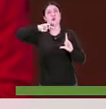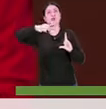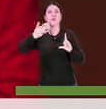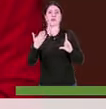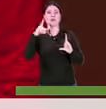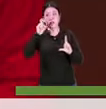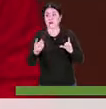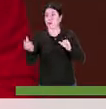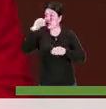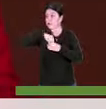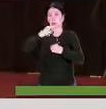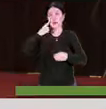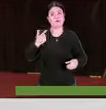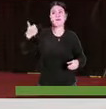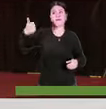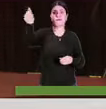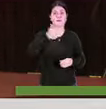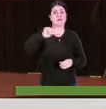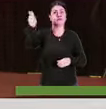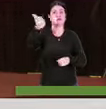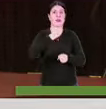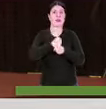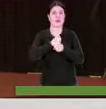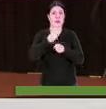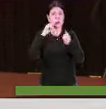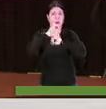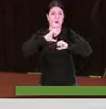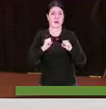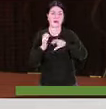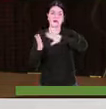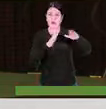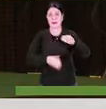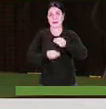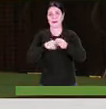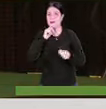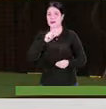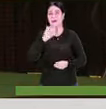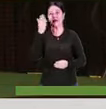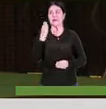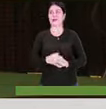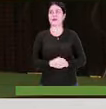ciudad. Así es, Álvaro. Vamos con la siguiente pregunta, por favor.